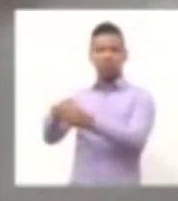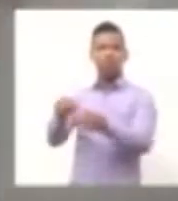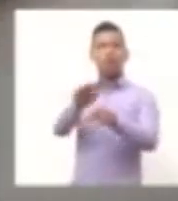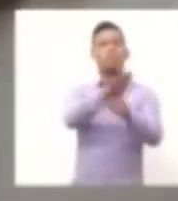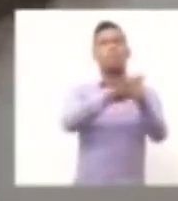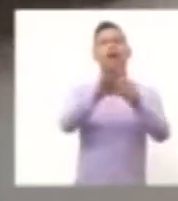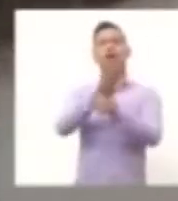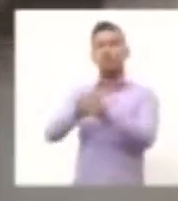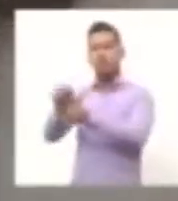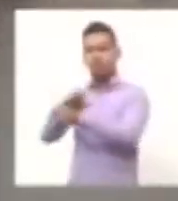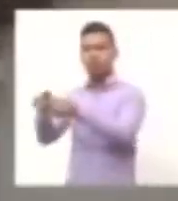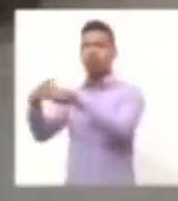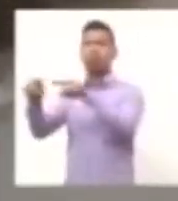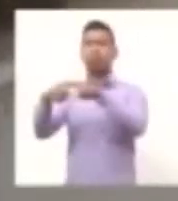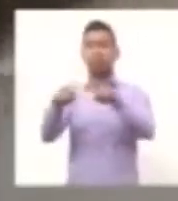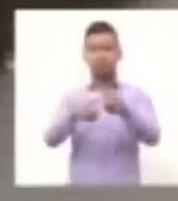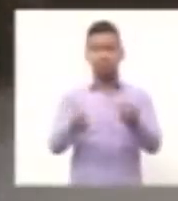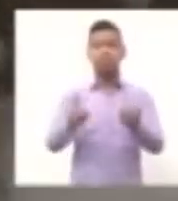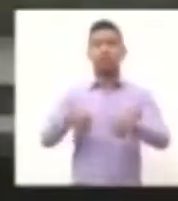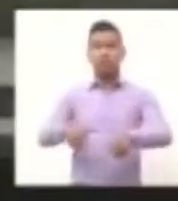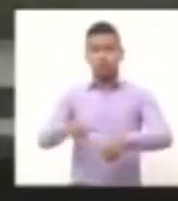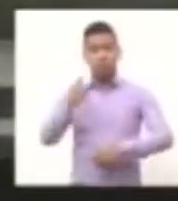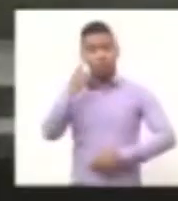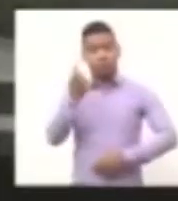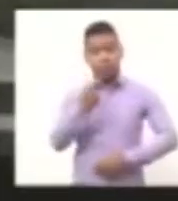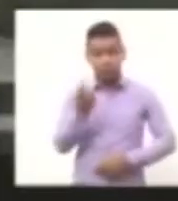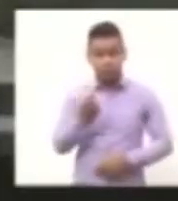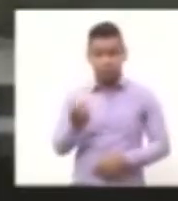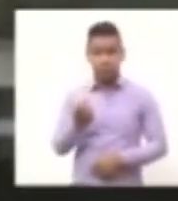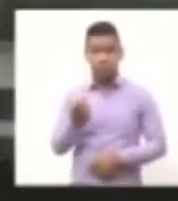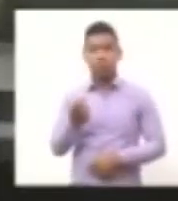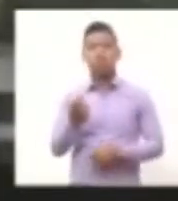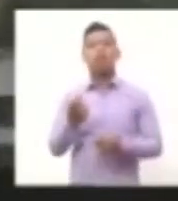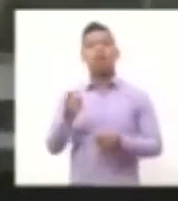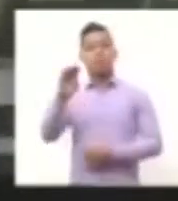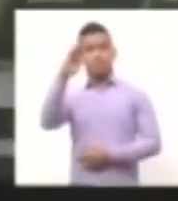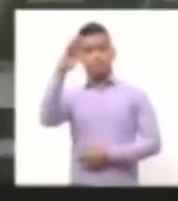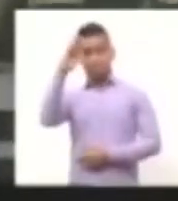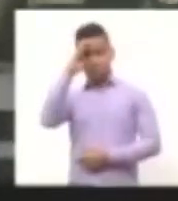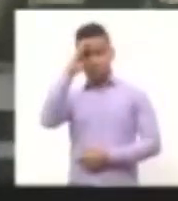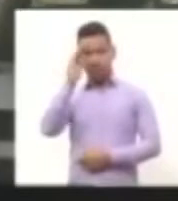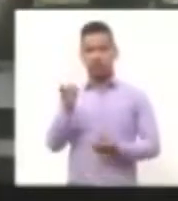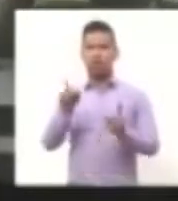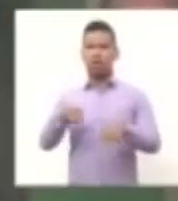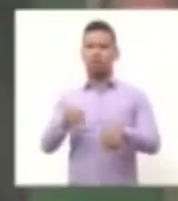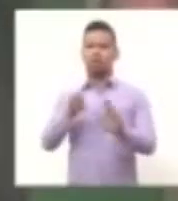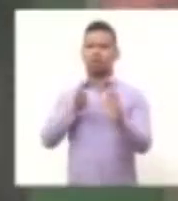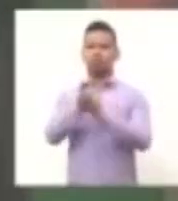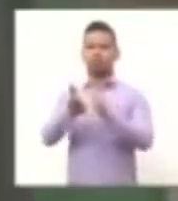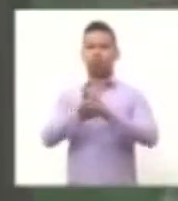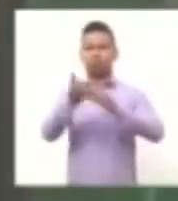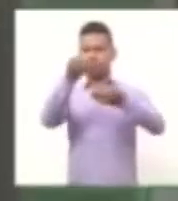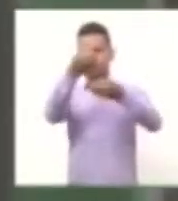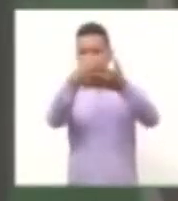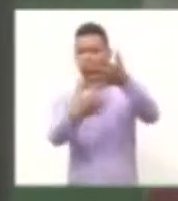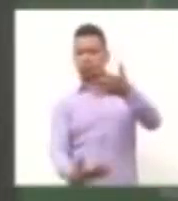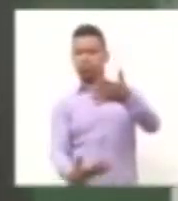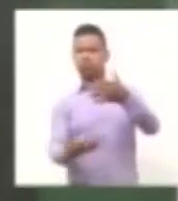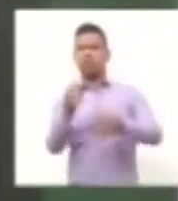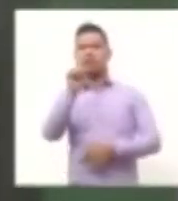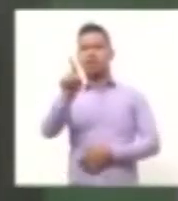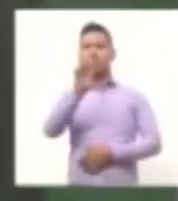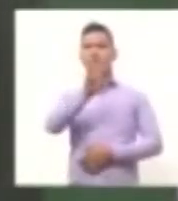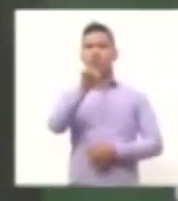ciudad para la comisión de delitos como el sicariato. Asimismo, la policía dio a conocer en las últimas horas el cartel de los 19 delincuentes